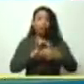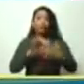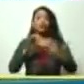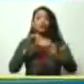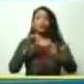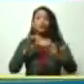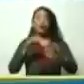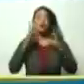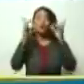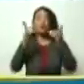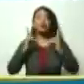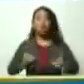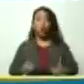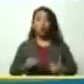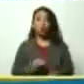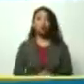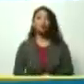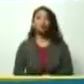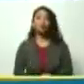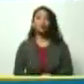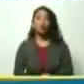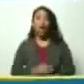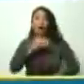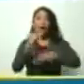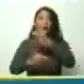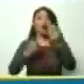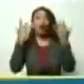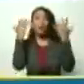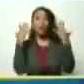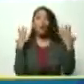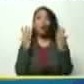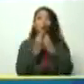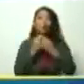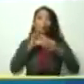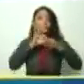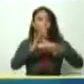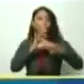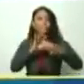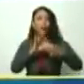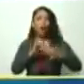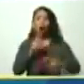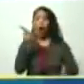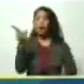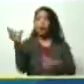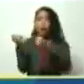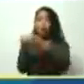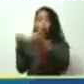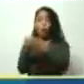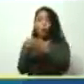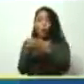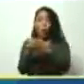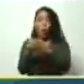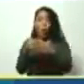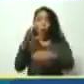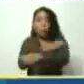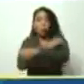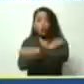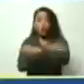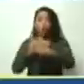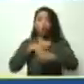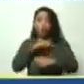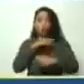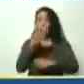decidimos tender nuestra mano a este sector de la oposición para entablar